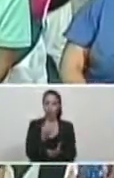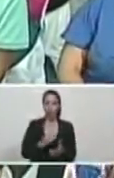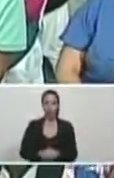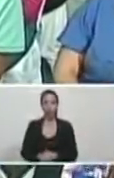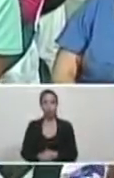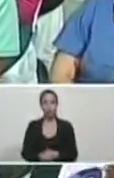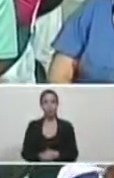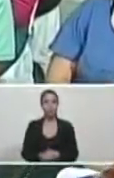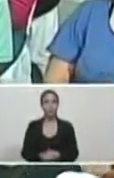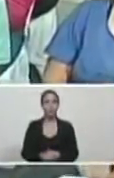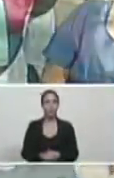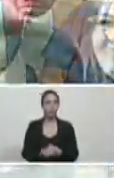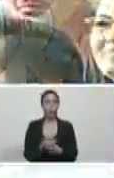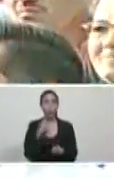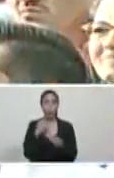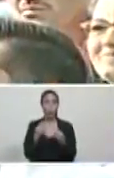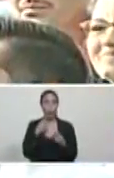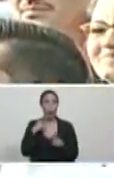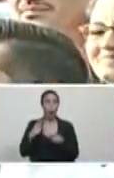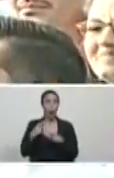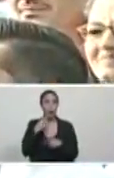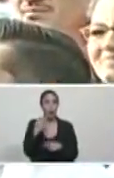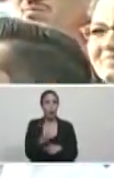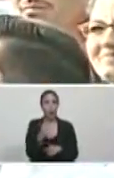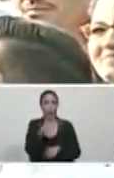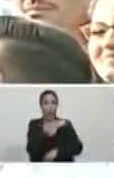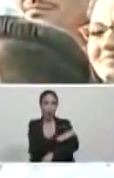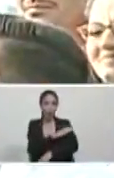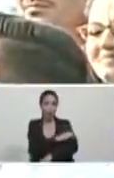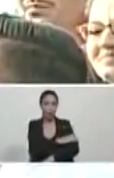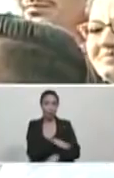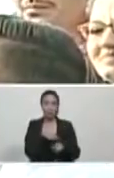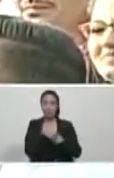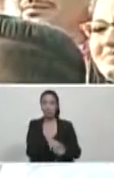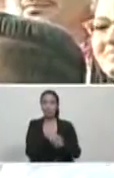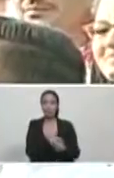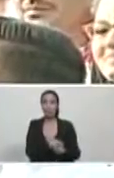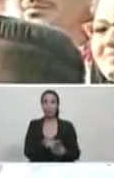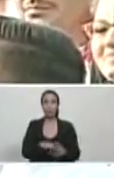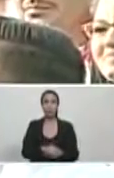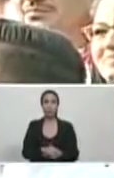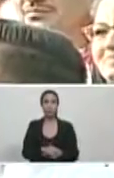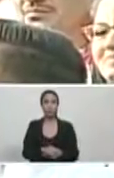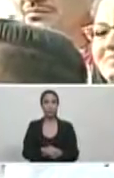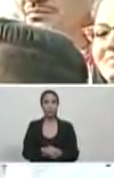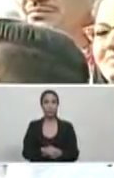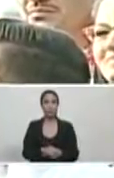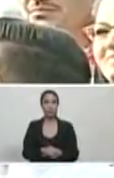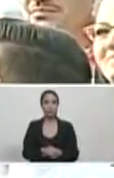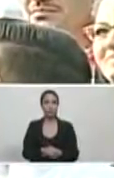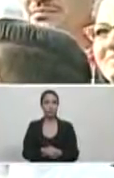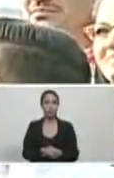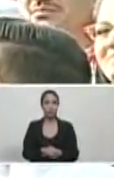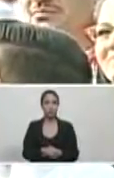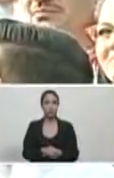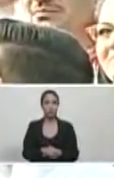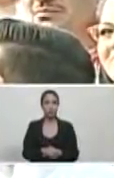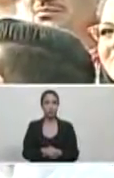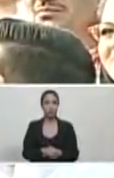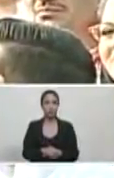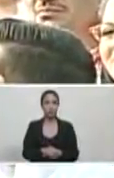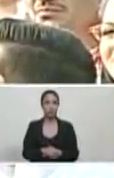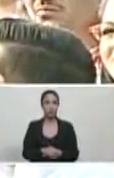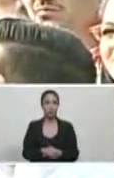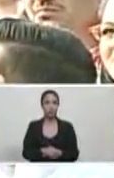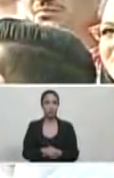realidades que se multiplican día a día cuando la derecha quiere venir a financiar políticas